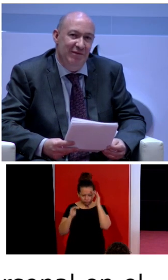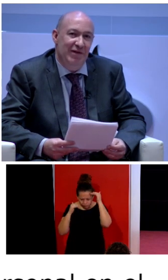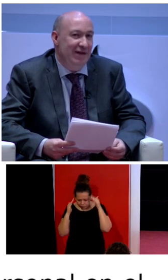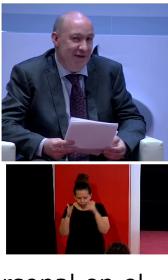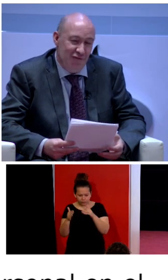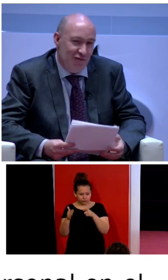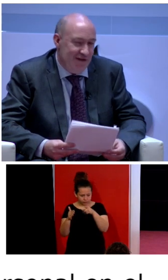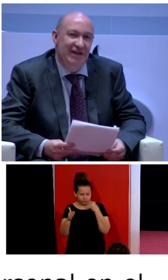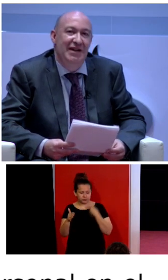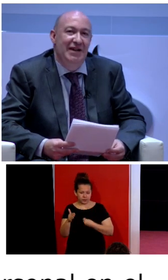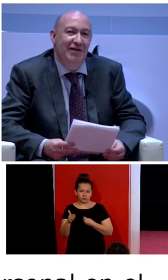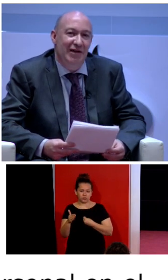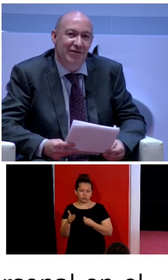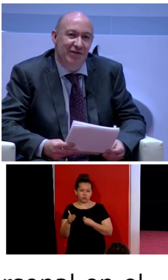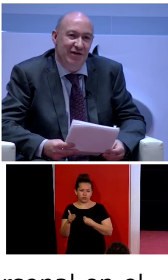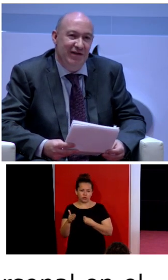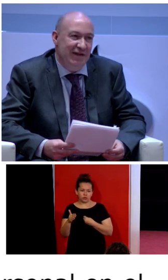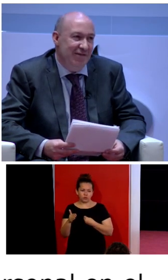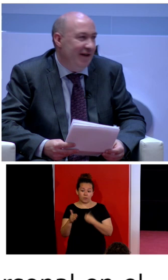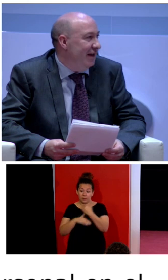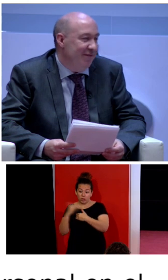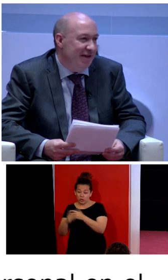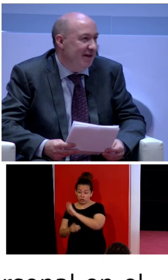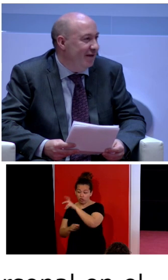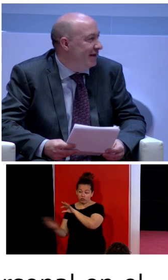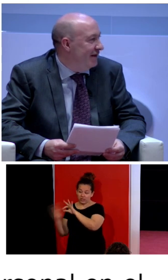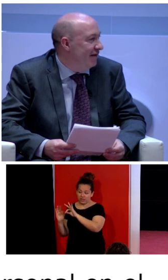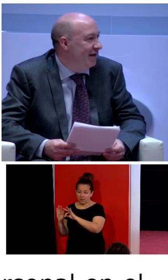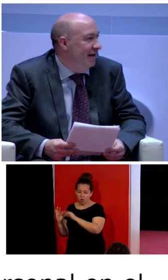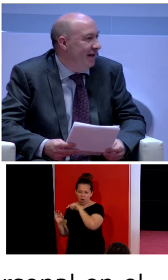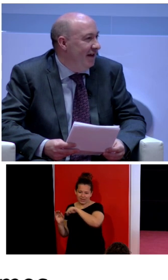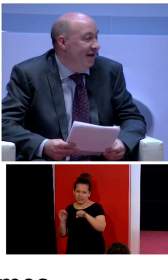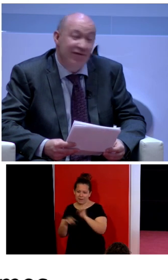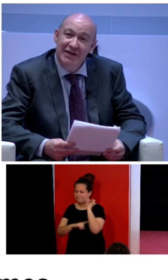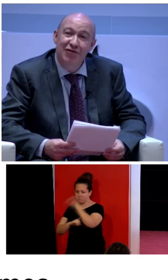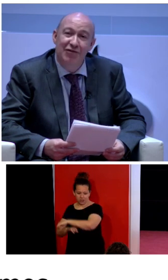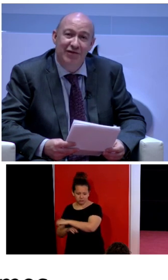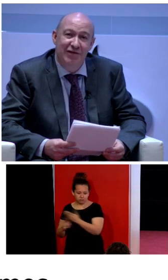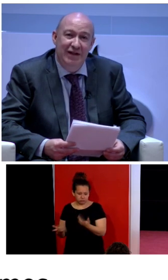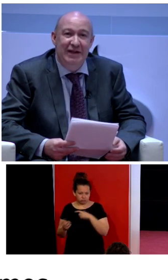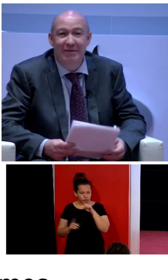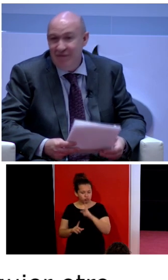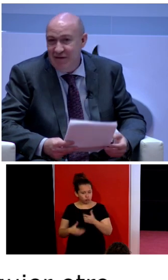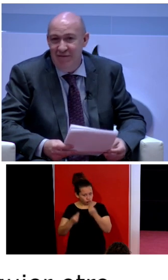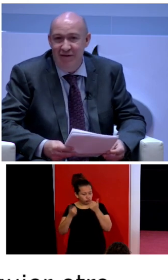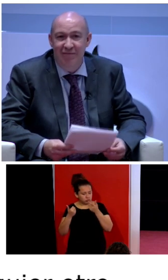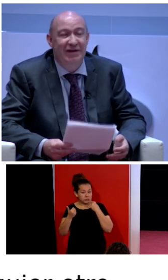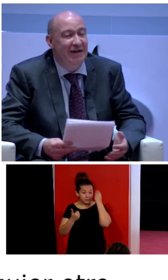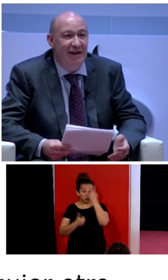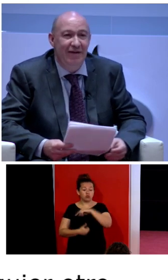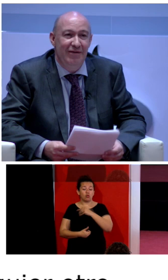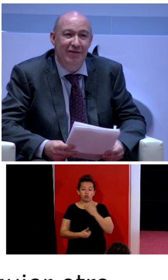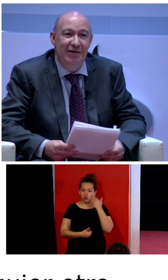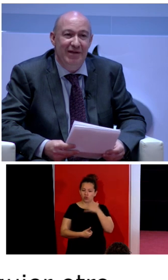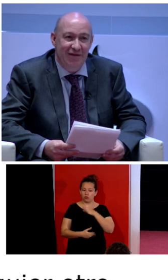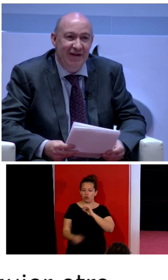mismos, probablemente mucho más que en cualquier otro proceso selectivo que haya en la Administración del Estado. Y yo creo que estamos orgullosos de haber contribuido pues, a